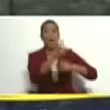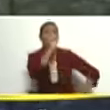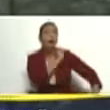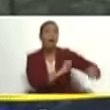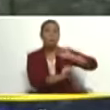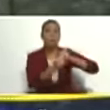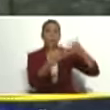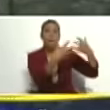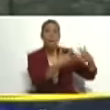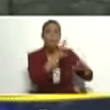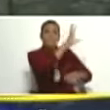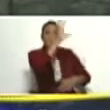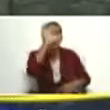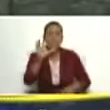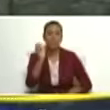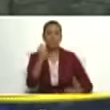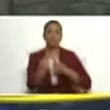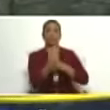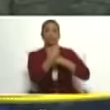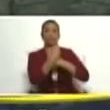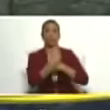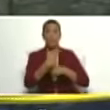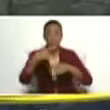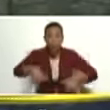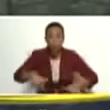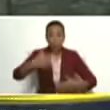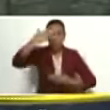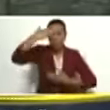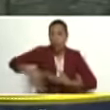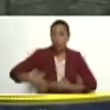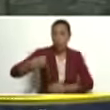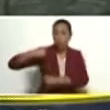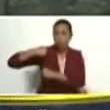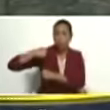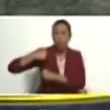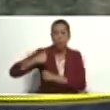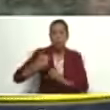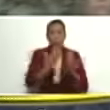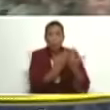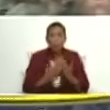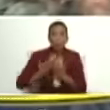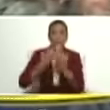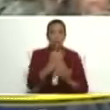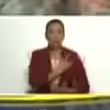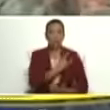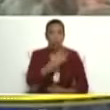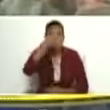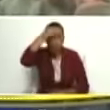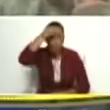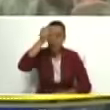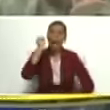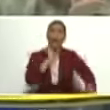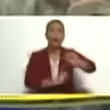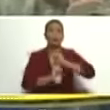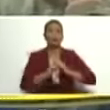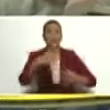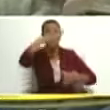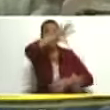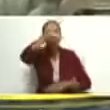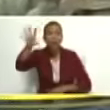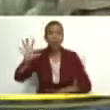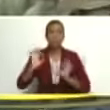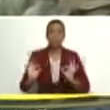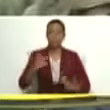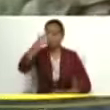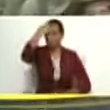antiimperialista. Y el que se forje como soldado en Venezuela tiene que ser un soldado antiimperialista por encima